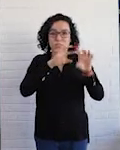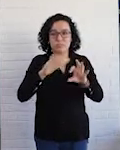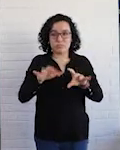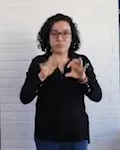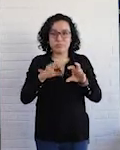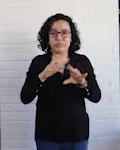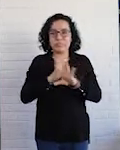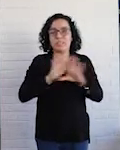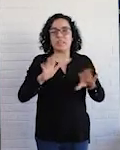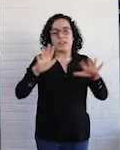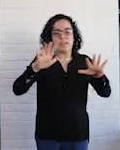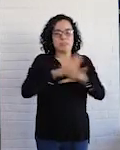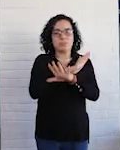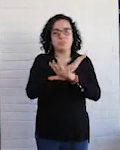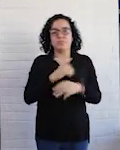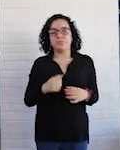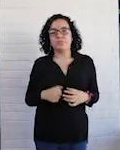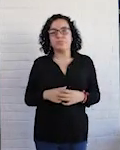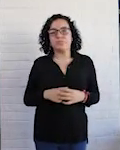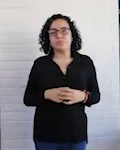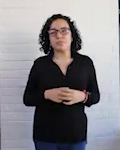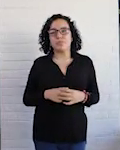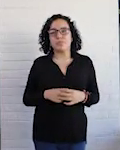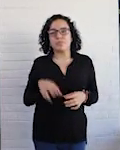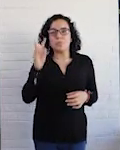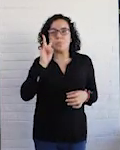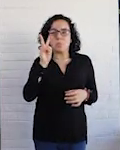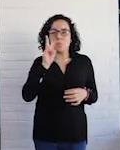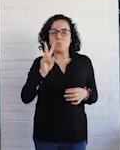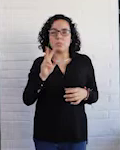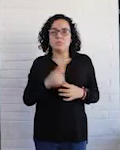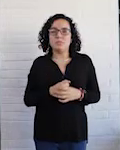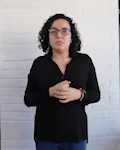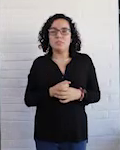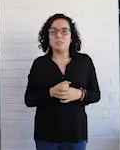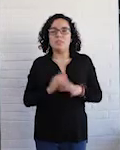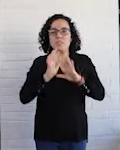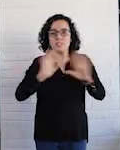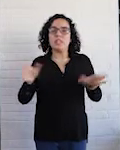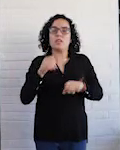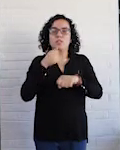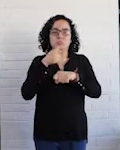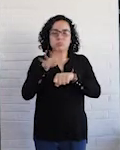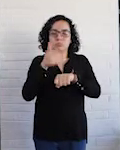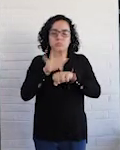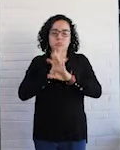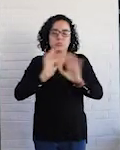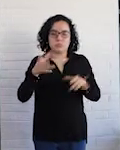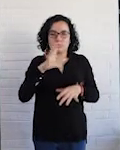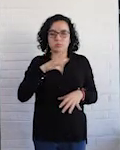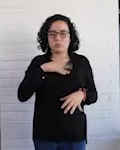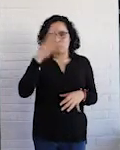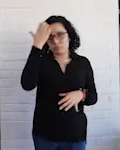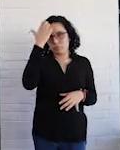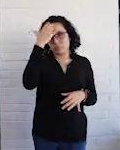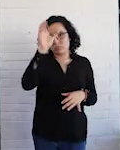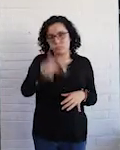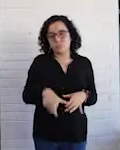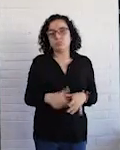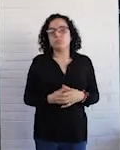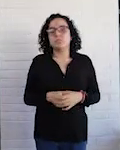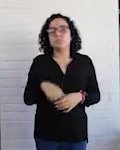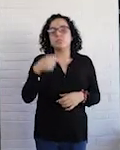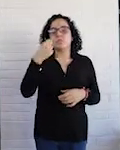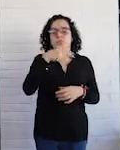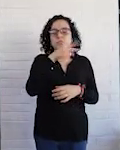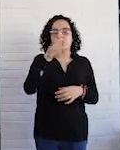¿no? Nada más para tener una perspectiva, yo sé que conocen muchos de estos datos, voy a poner tres nada más para entrar en contexto. Bill